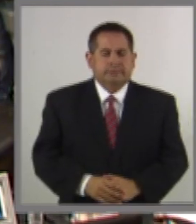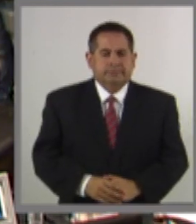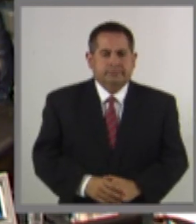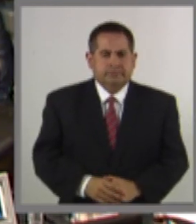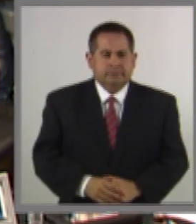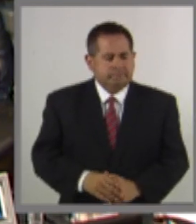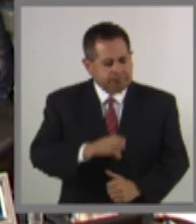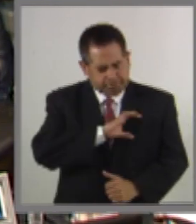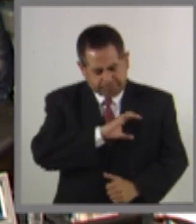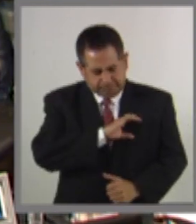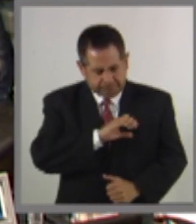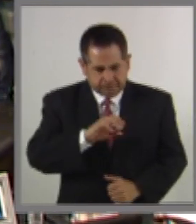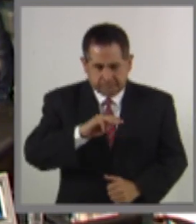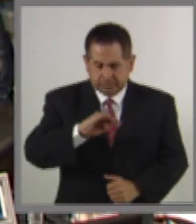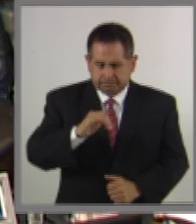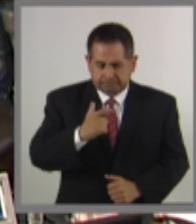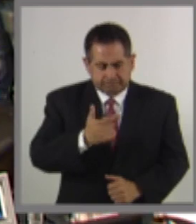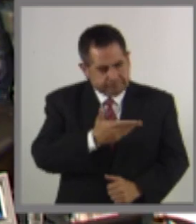Querido Miguel,